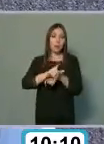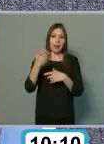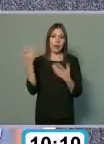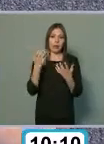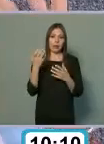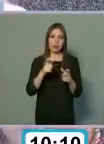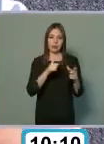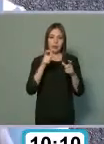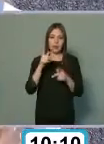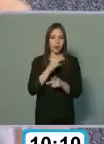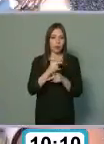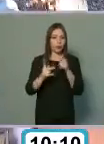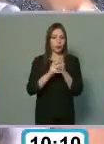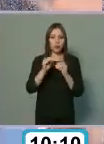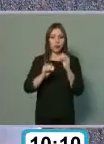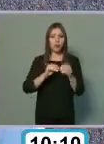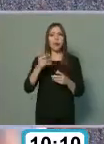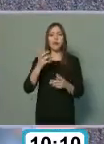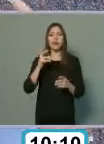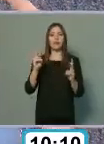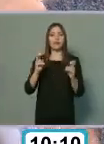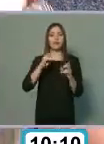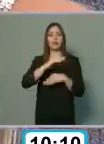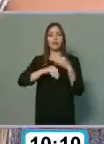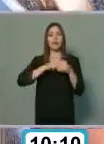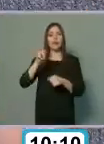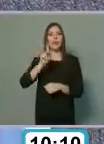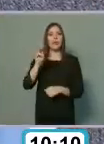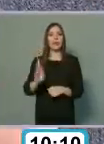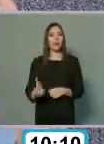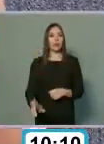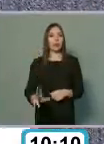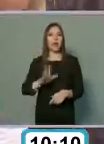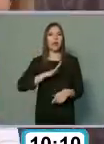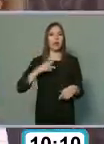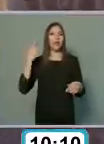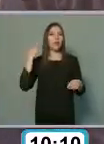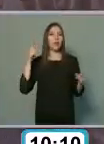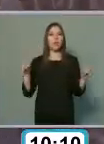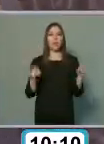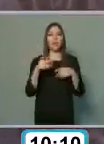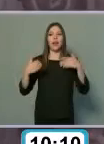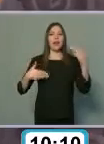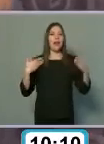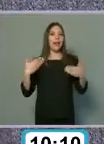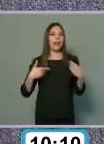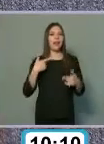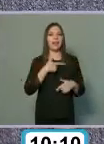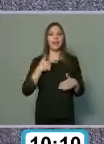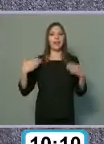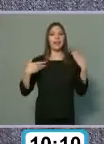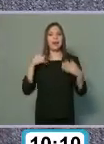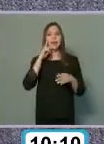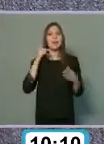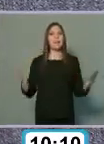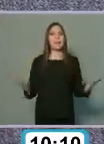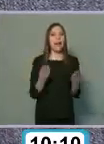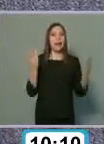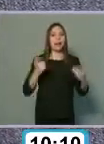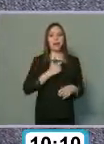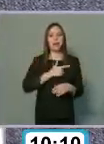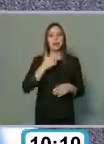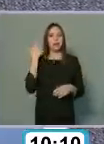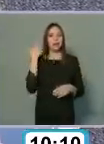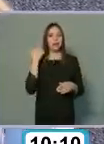que tiene mucho calor, mucha música alegre, sensual, así divertida, que nos gusta a las chicas para bailar. Así que